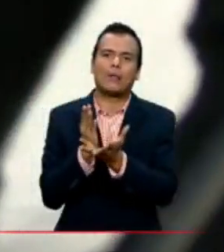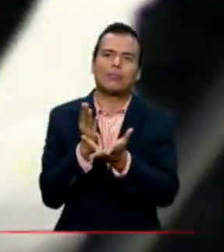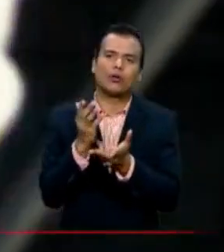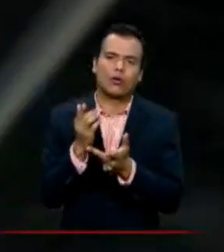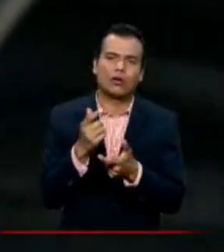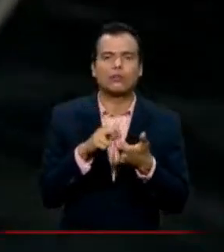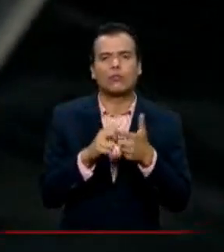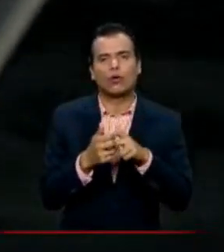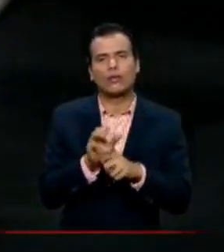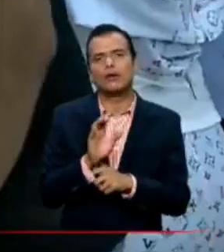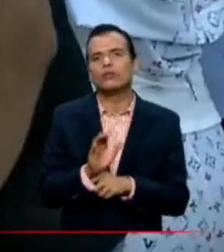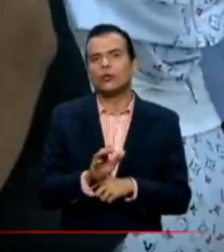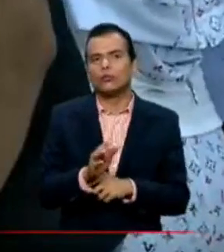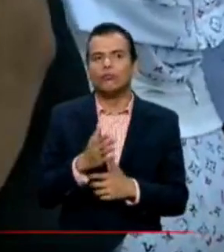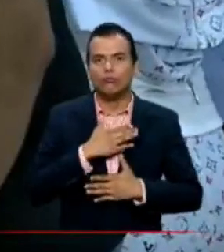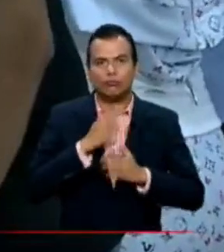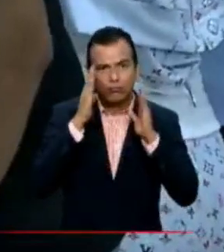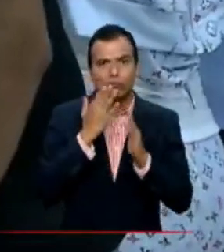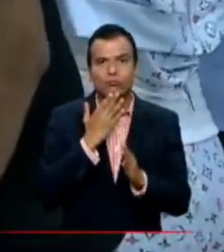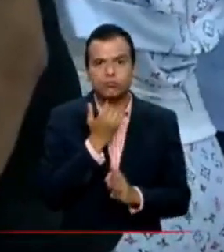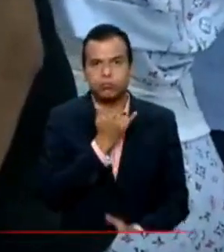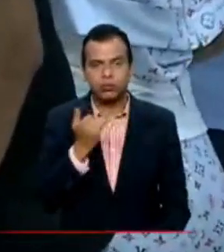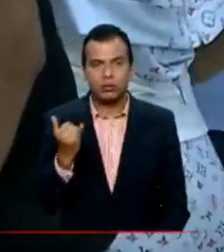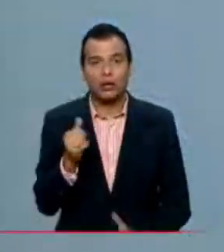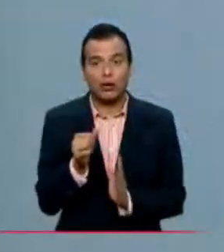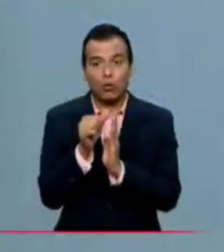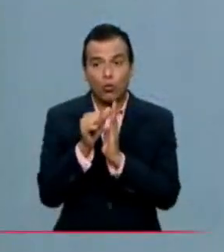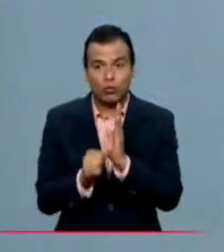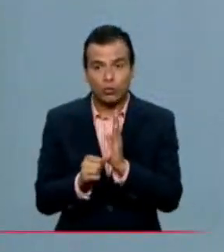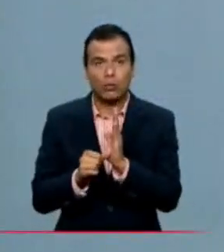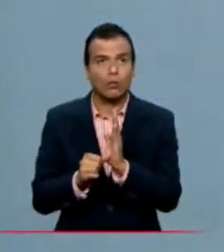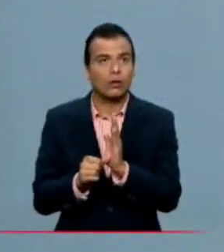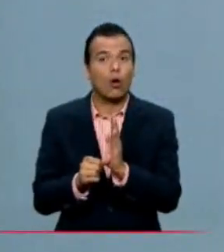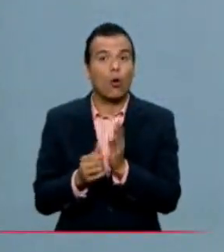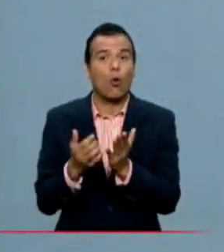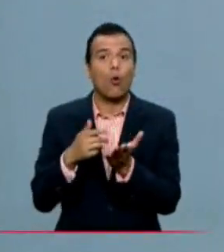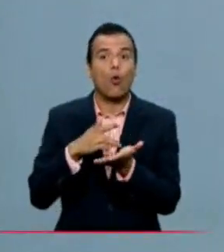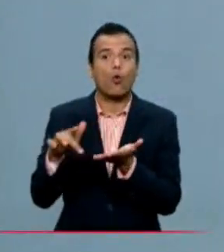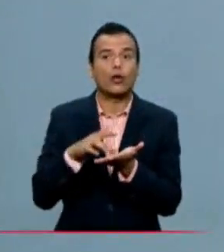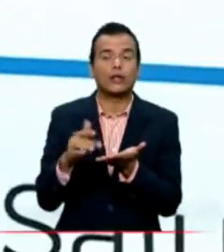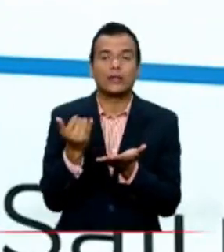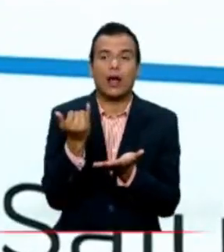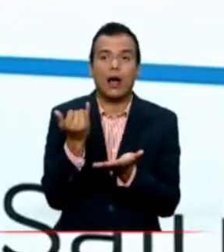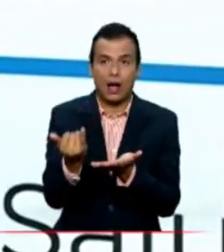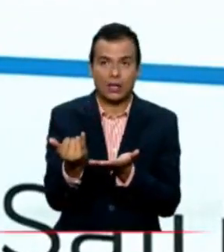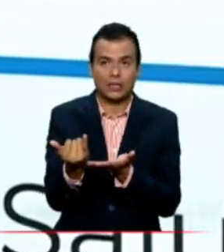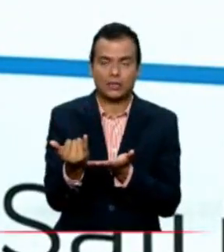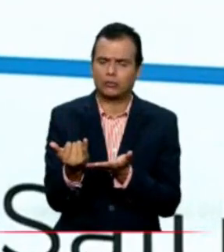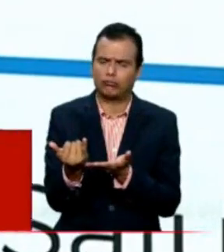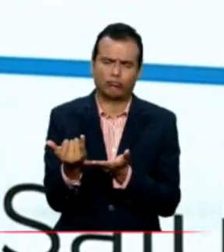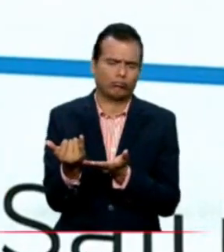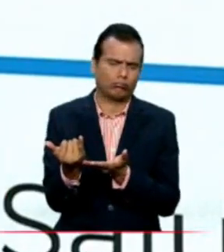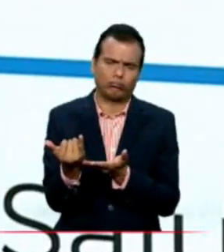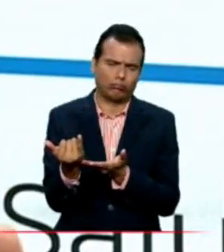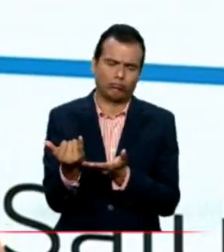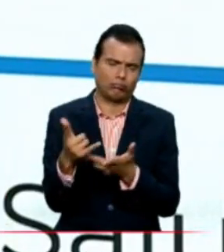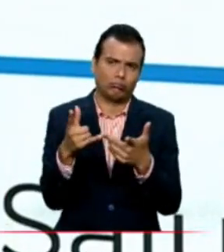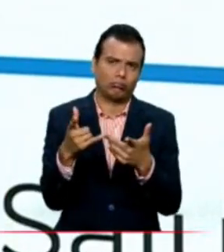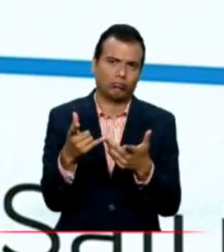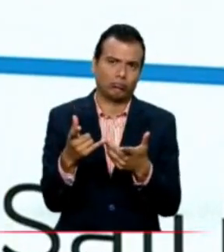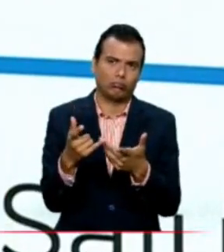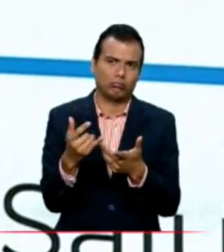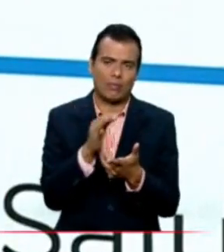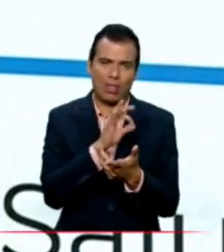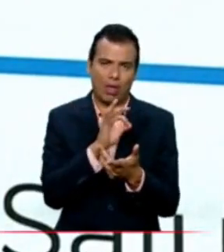procedimientos quirúrgicos no urgentes tendrán que ser aplazados. Tenemos que empezar a bajar la hospitalización de pacientes para tener